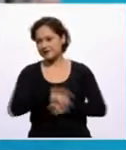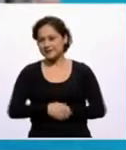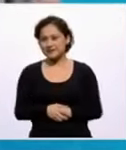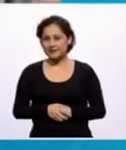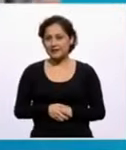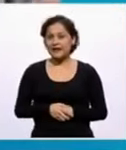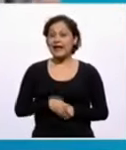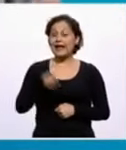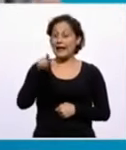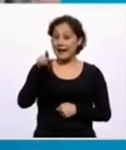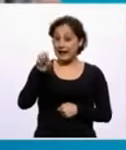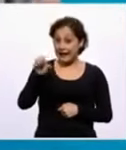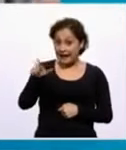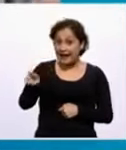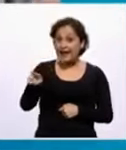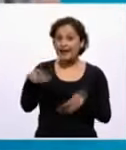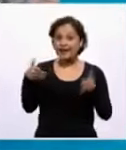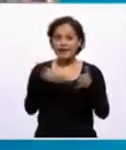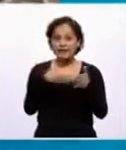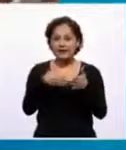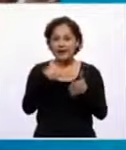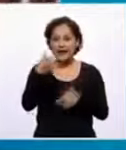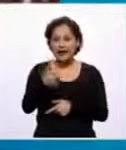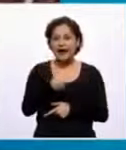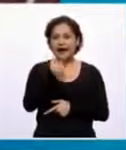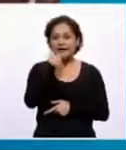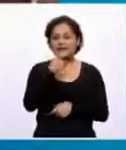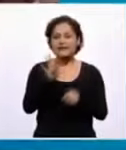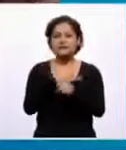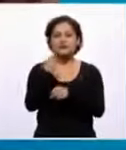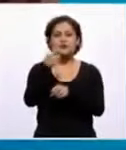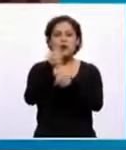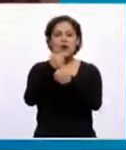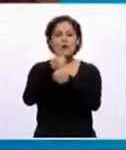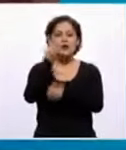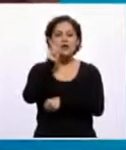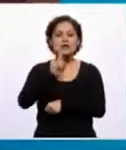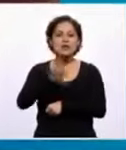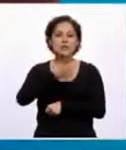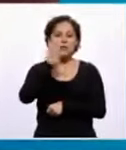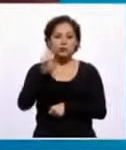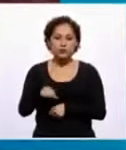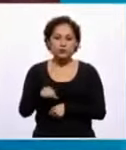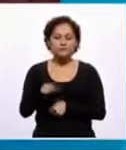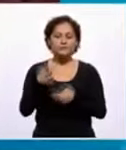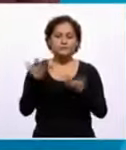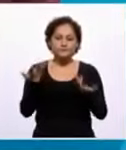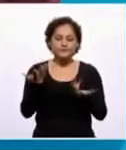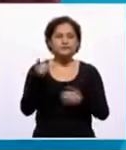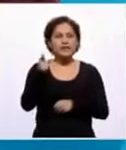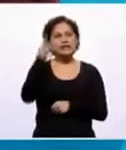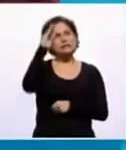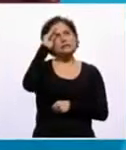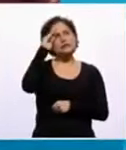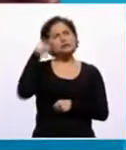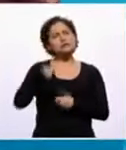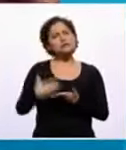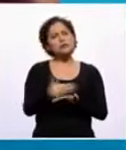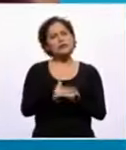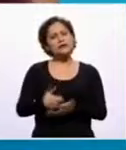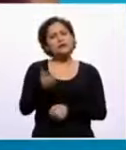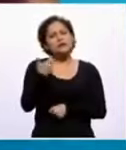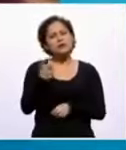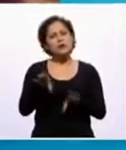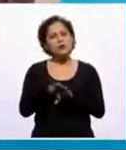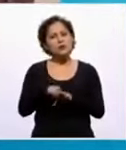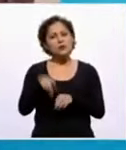galletas porque su abuelita se murió y él pensó que podía hacer dinero. Sí, es empresario y él es el